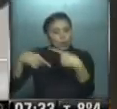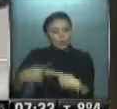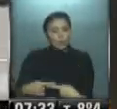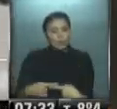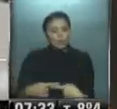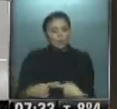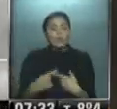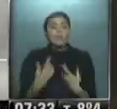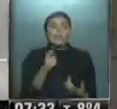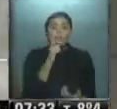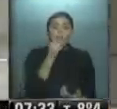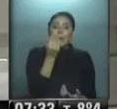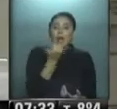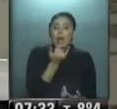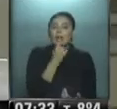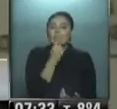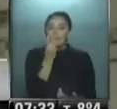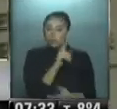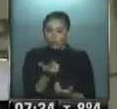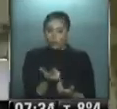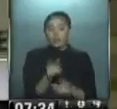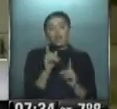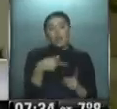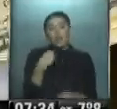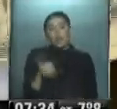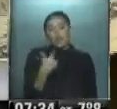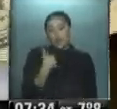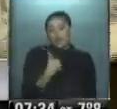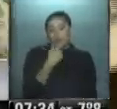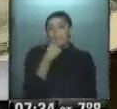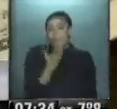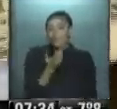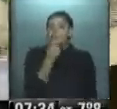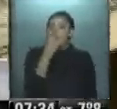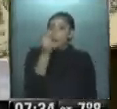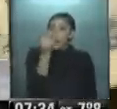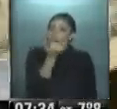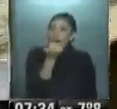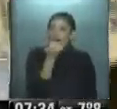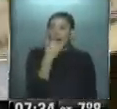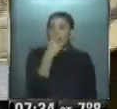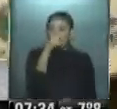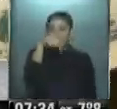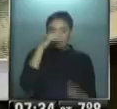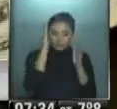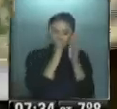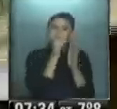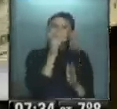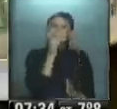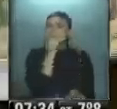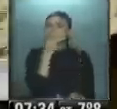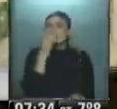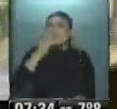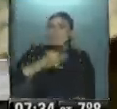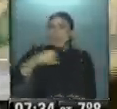le dé validez o no le dé validez a reclamos lo mejor para argentina obviamente sería que le dé validez considere esto incidiera un